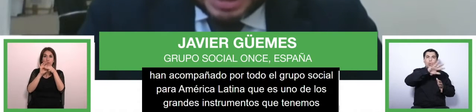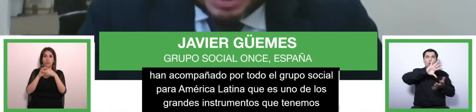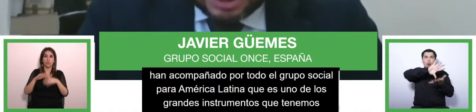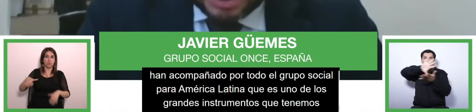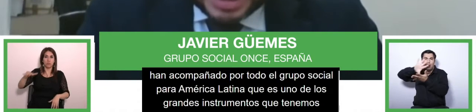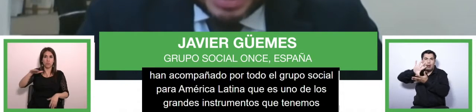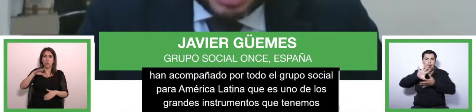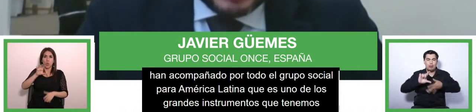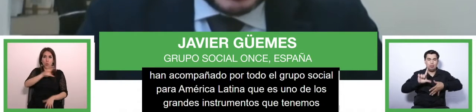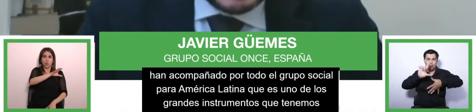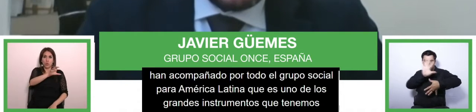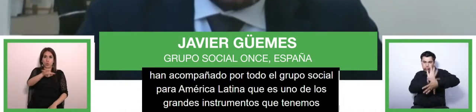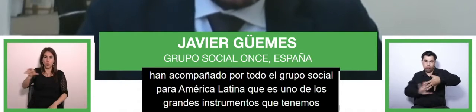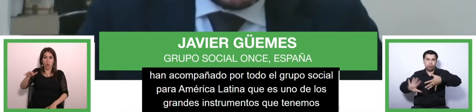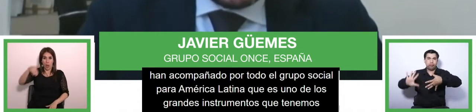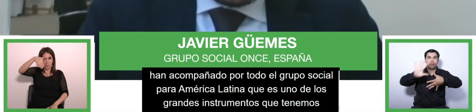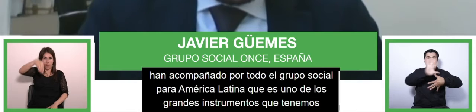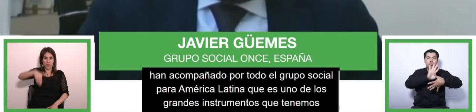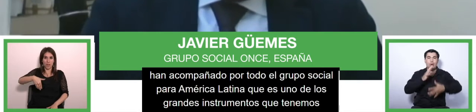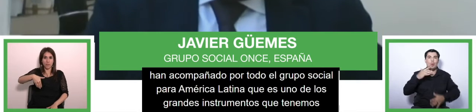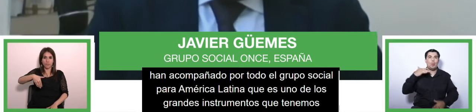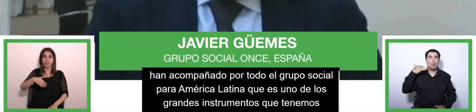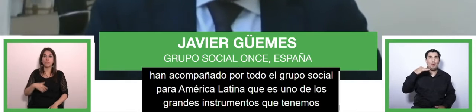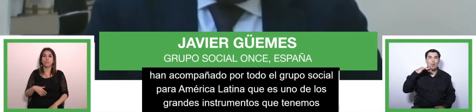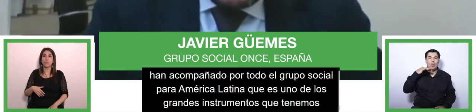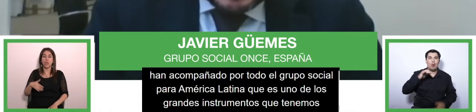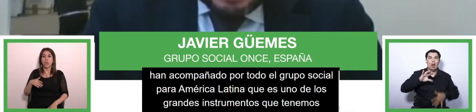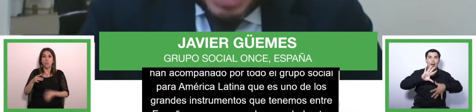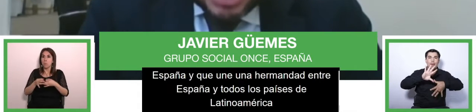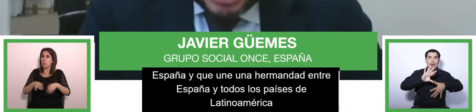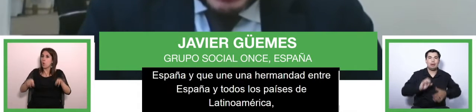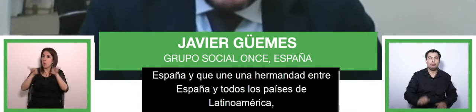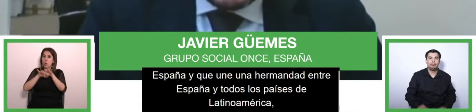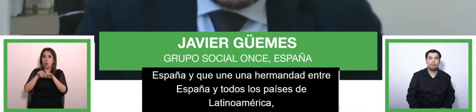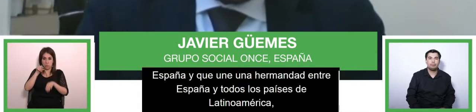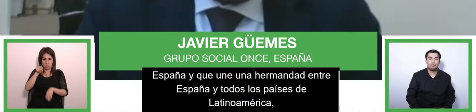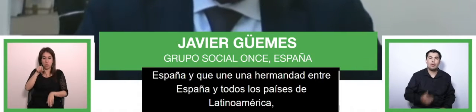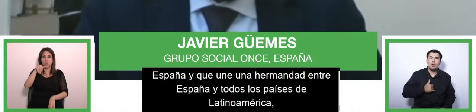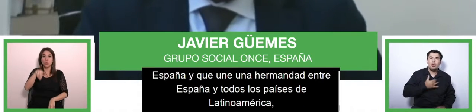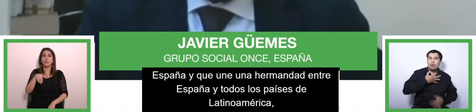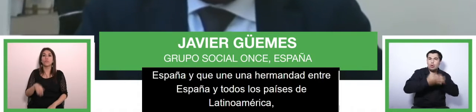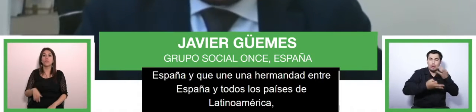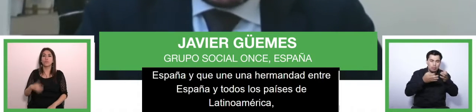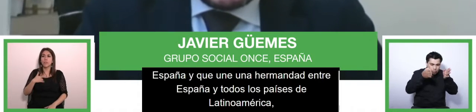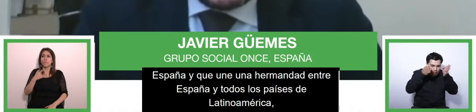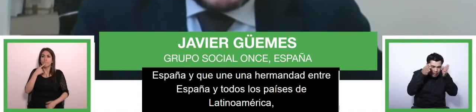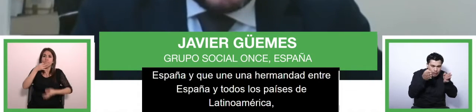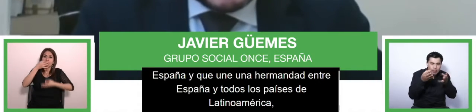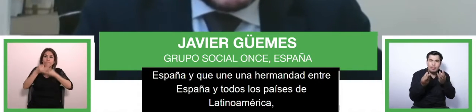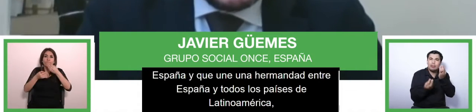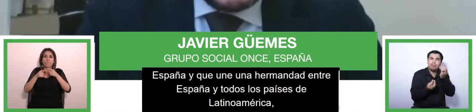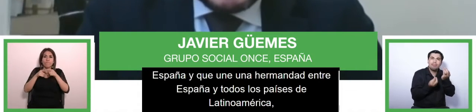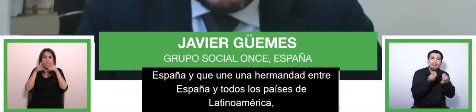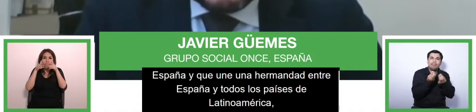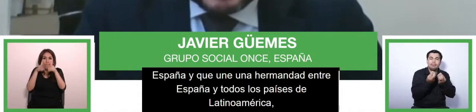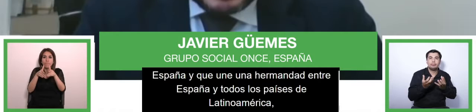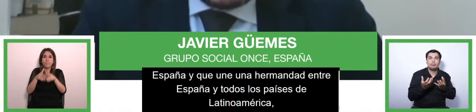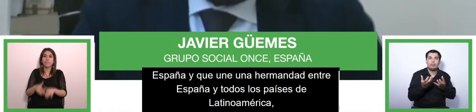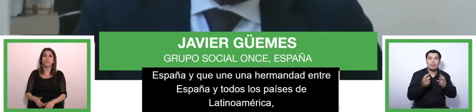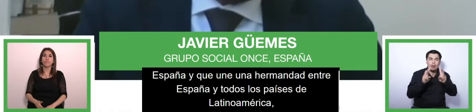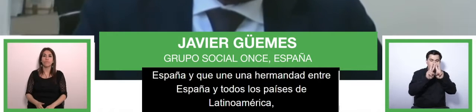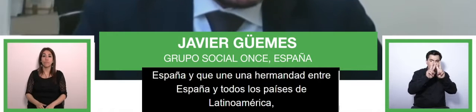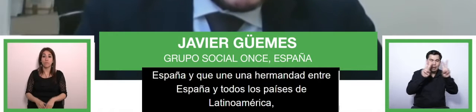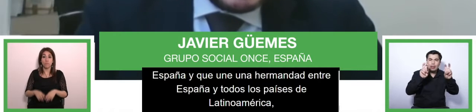nuestra gran comunidad iberoamericana. Bueno, pues yo quería centrarme también en la parte de